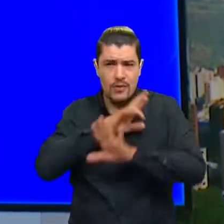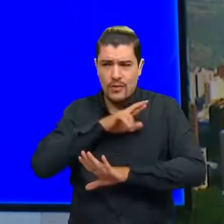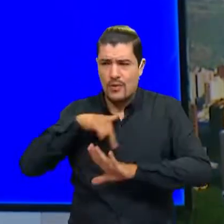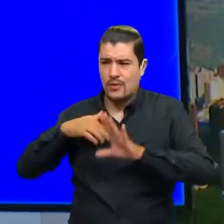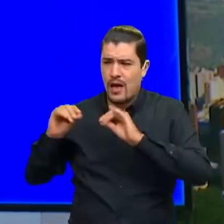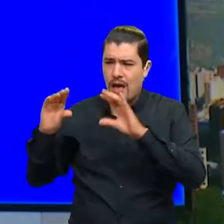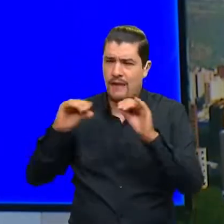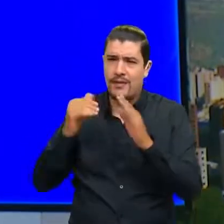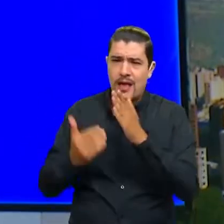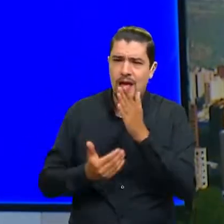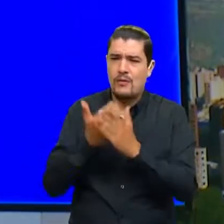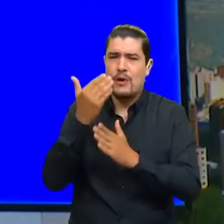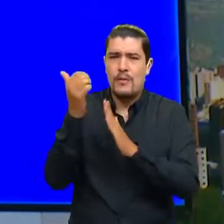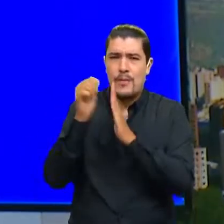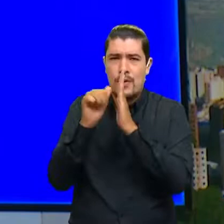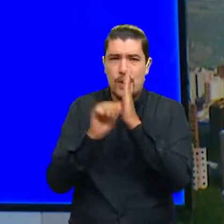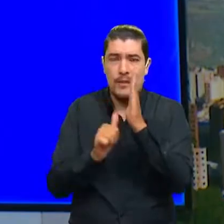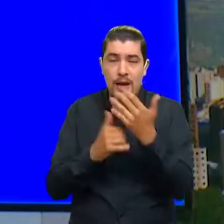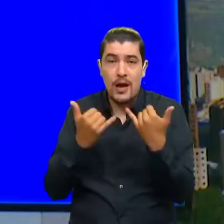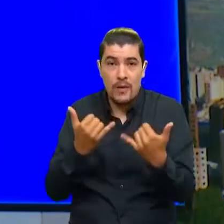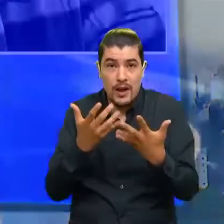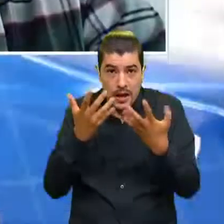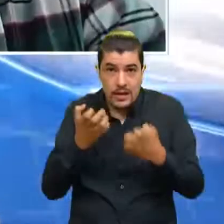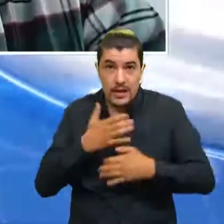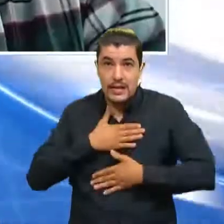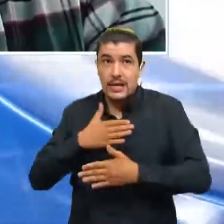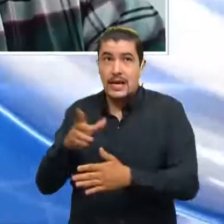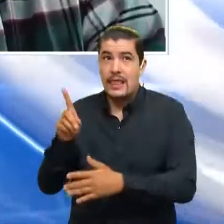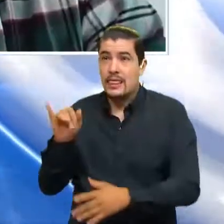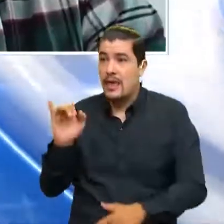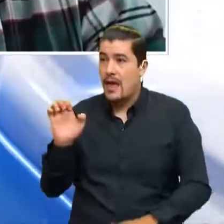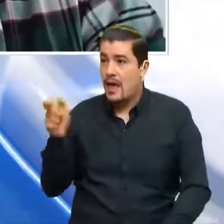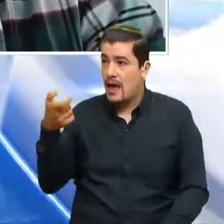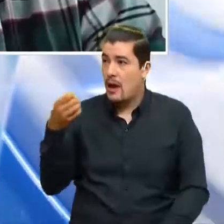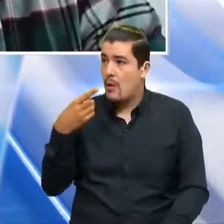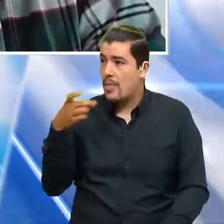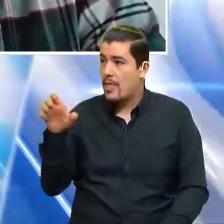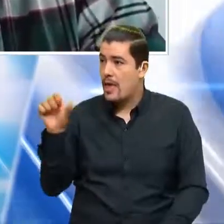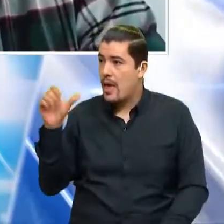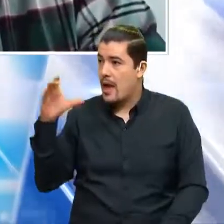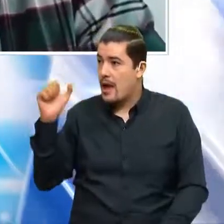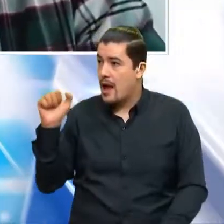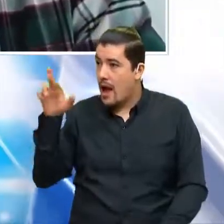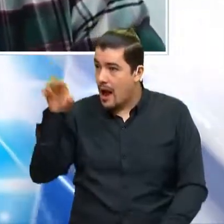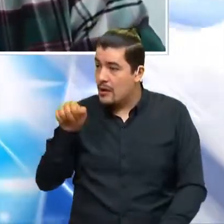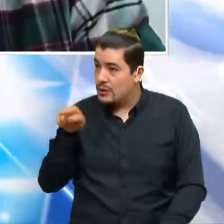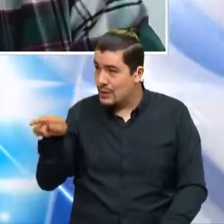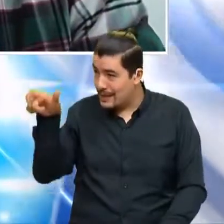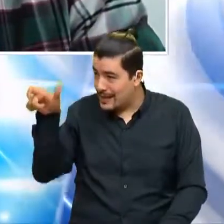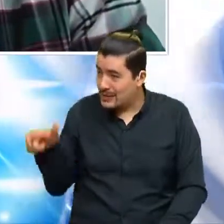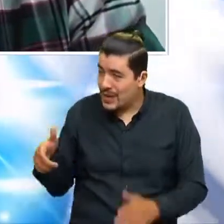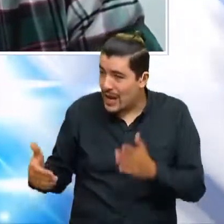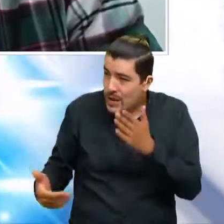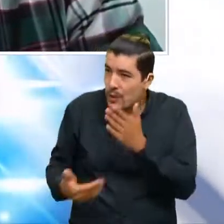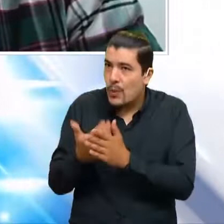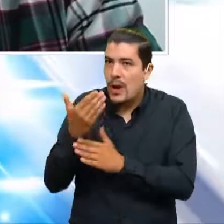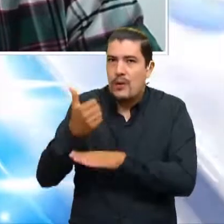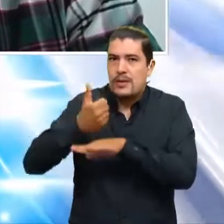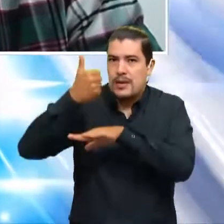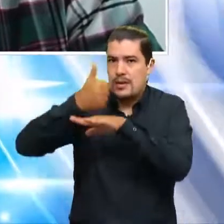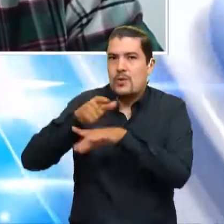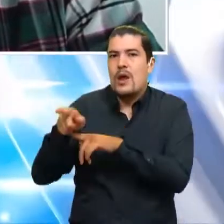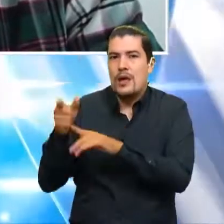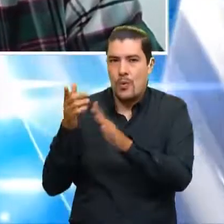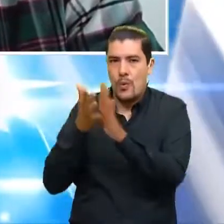nueva producción. En este momento quiero saludar a Diego De Caro, quien va a ser el conductor de estas 10 historias que, por supuesto,